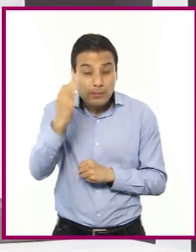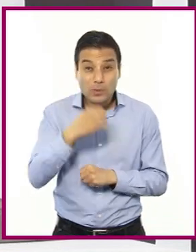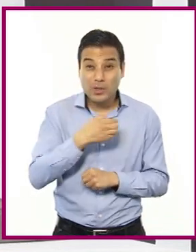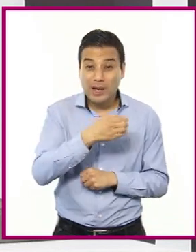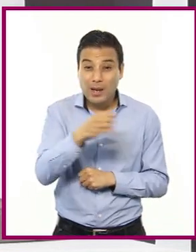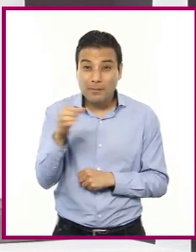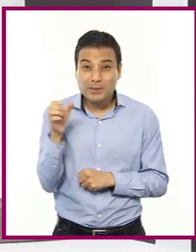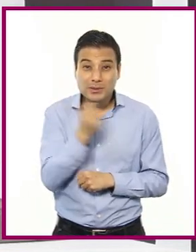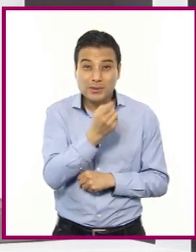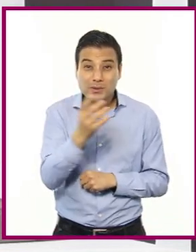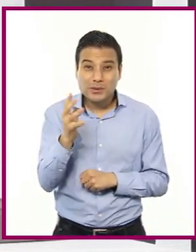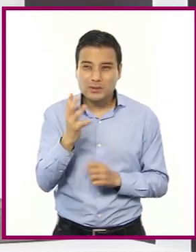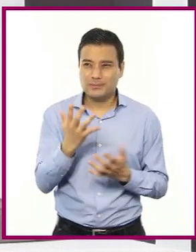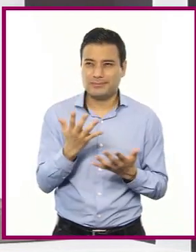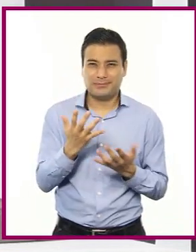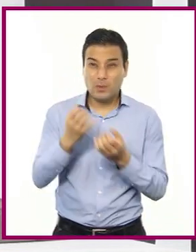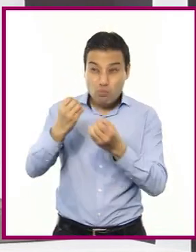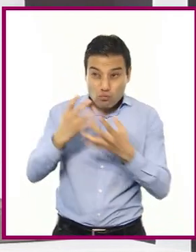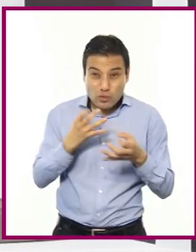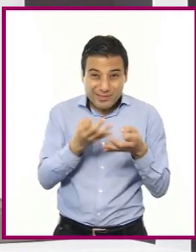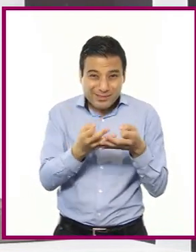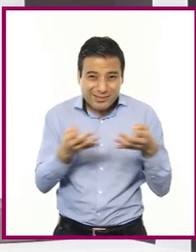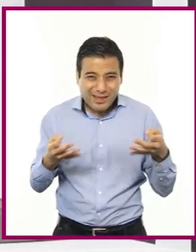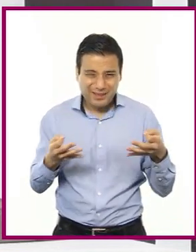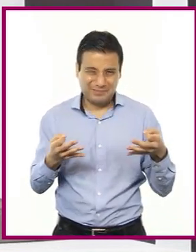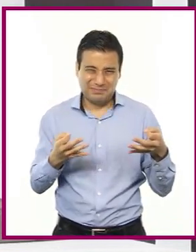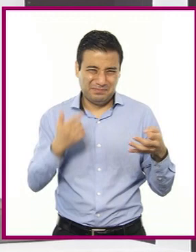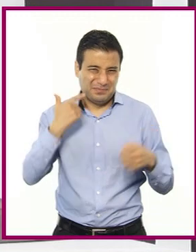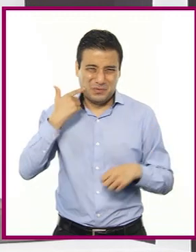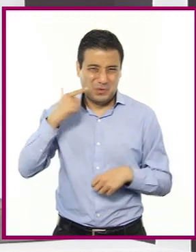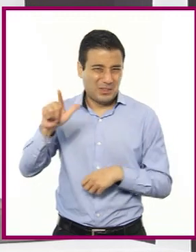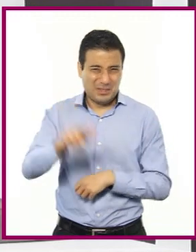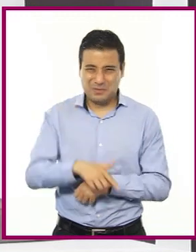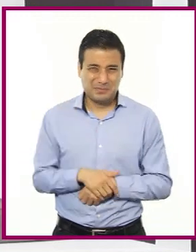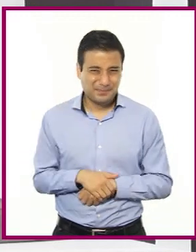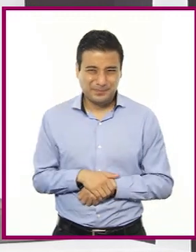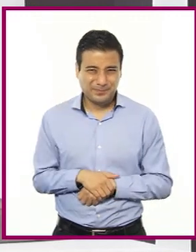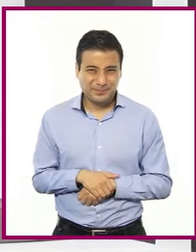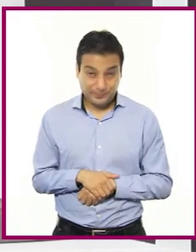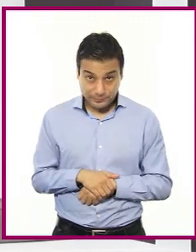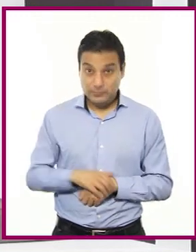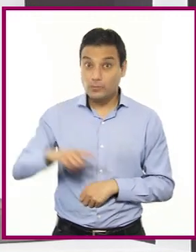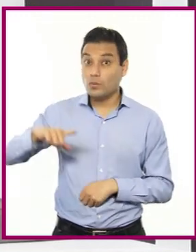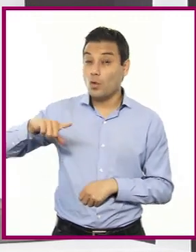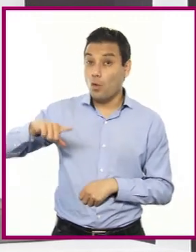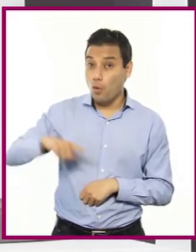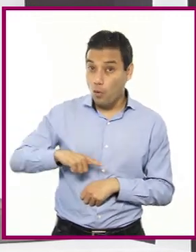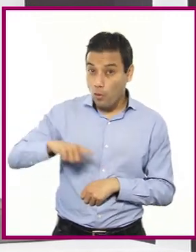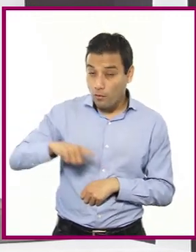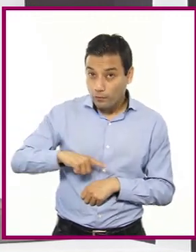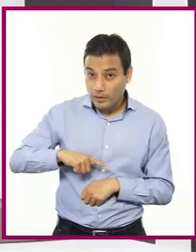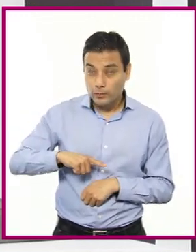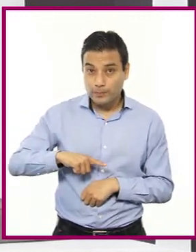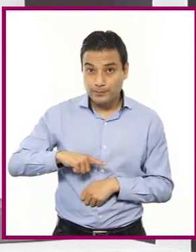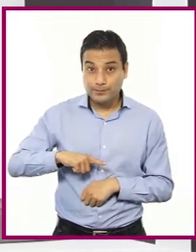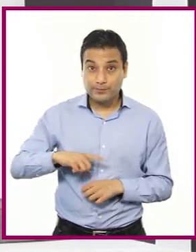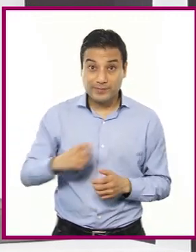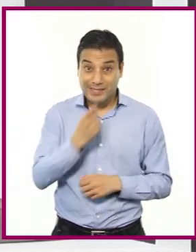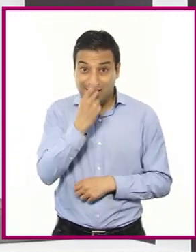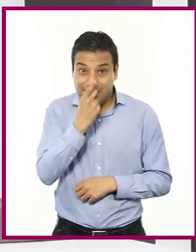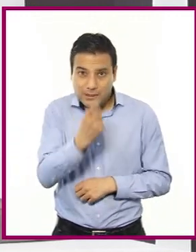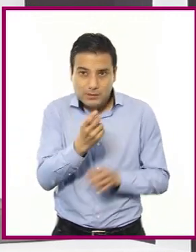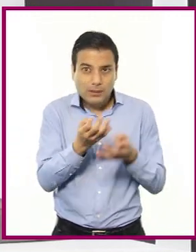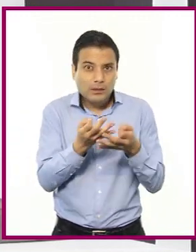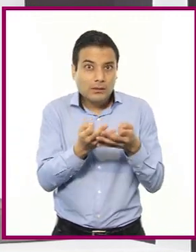plano rechazaban los predios otorgados. Y eso era todo, pues el gobierno insistía en que ya no había tierras